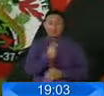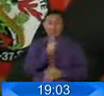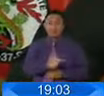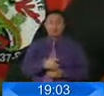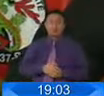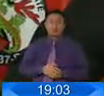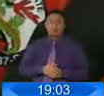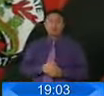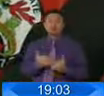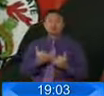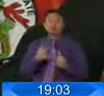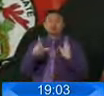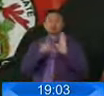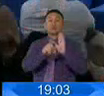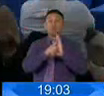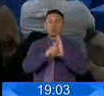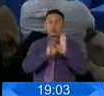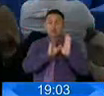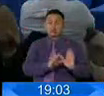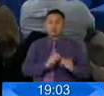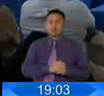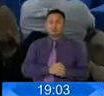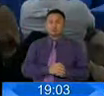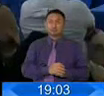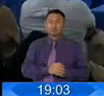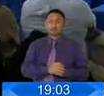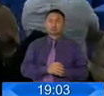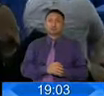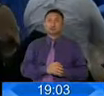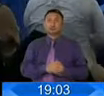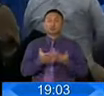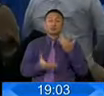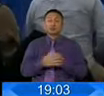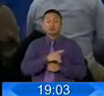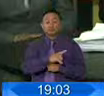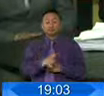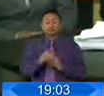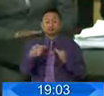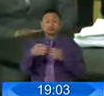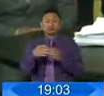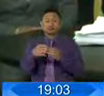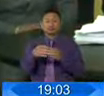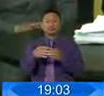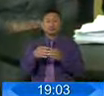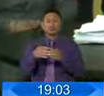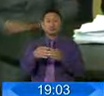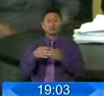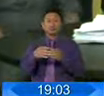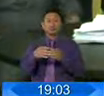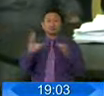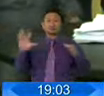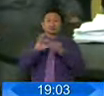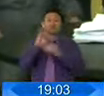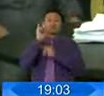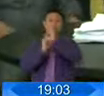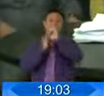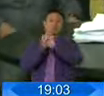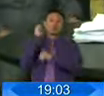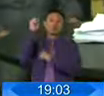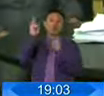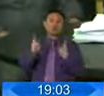en la ley vigente de esa época. Honorable, sin descartar llegar a la Comisión Interamericana de Derechos Humanos,